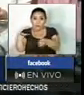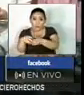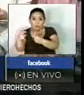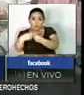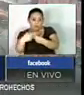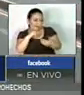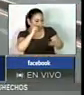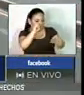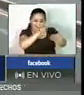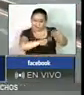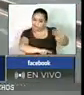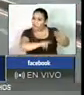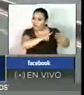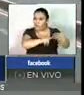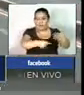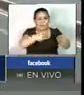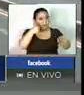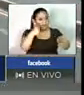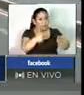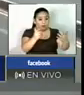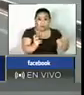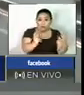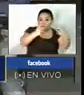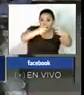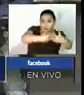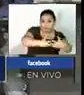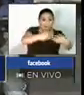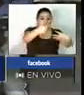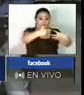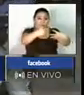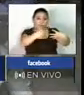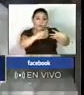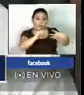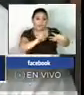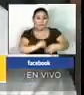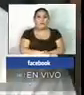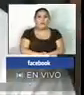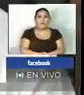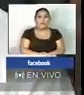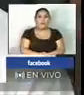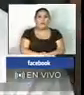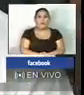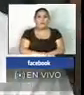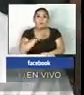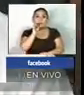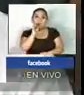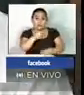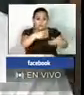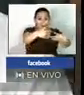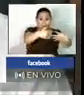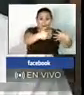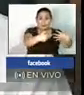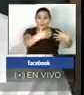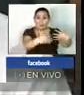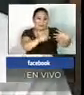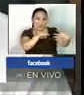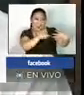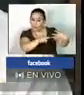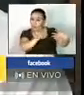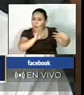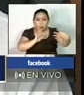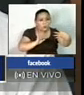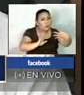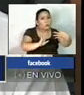implementa medidas que no están contempladas en la normativa. La ley nunca ha